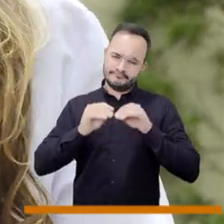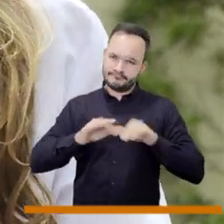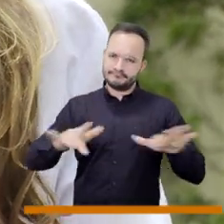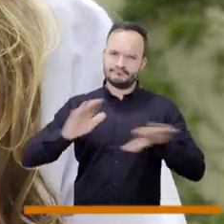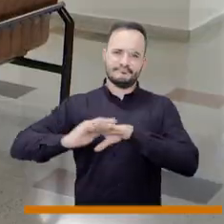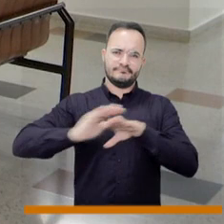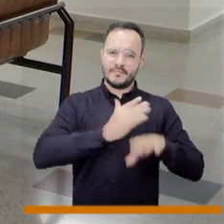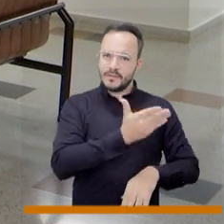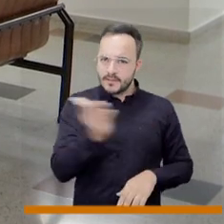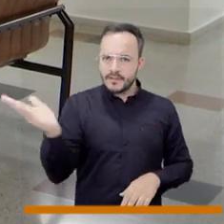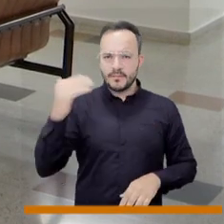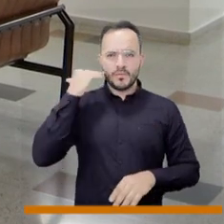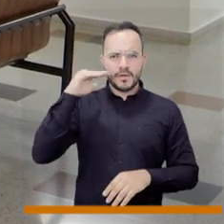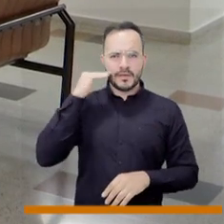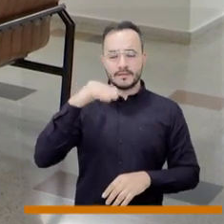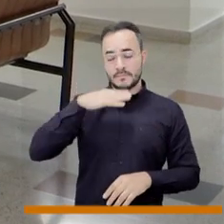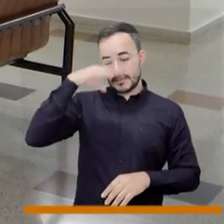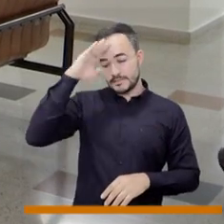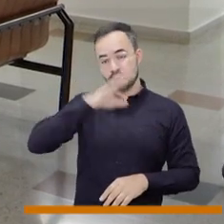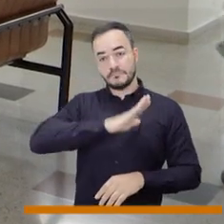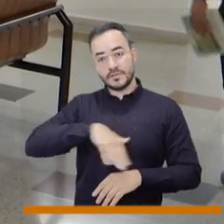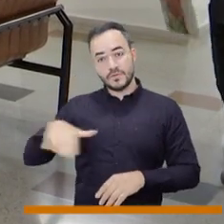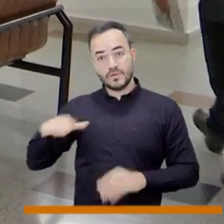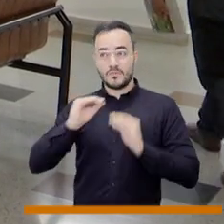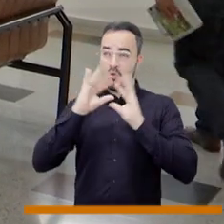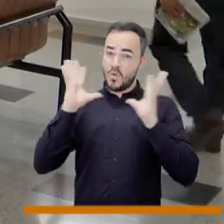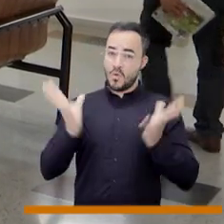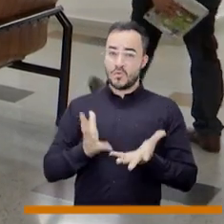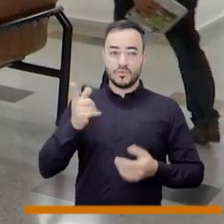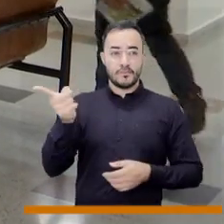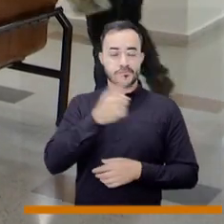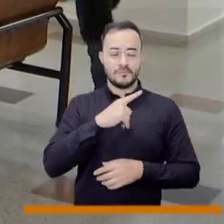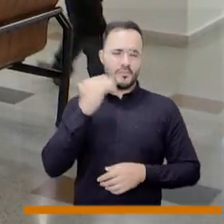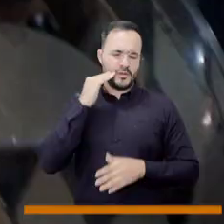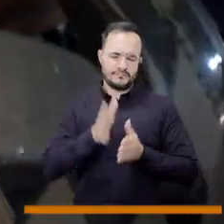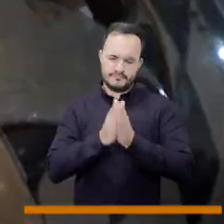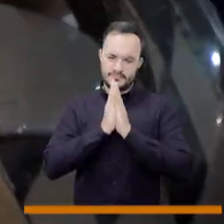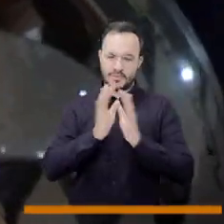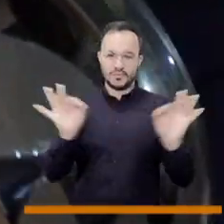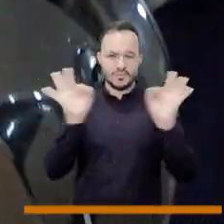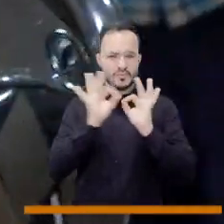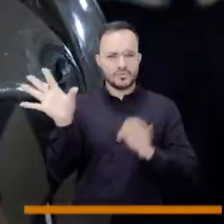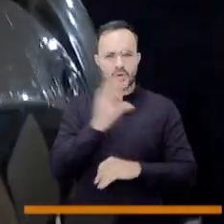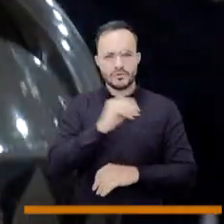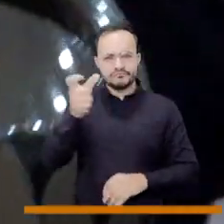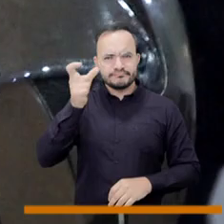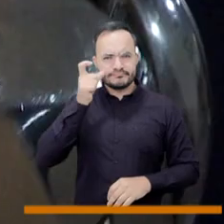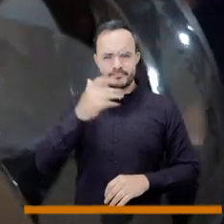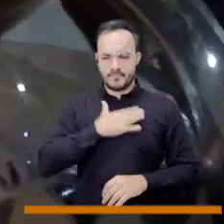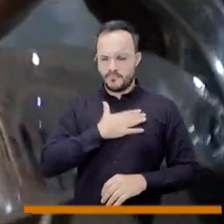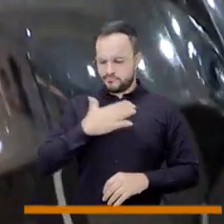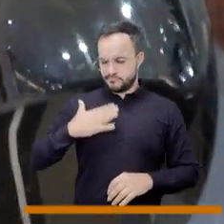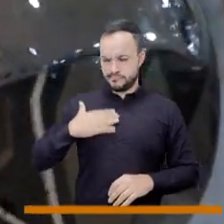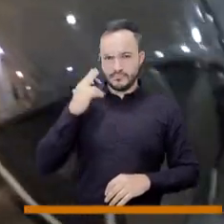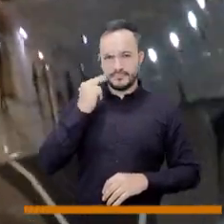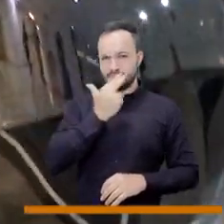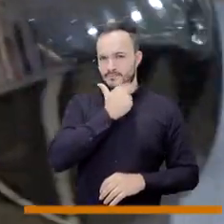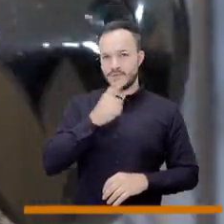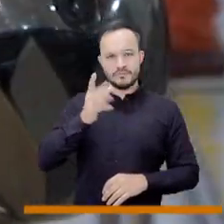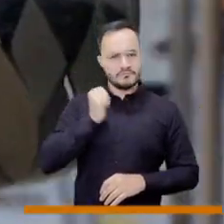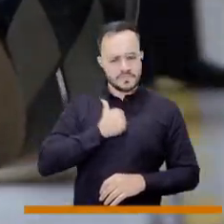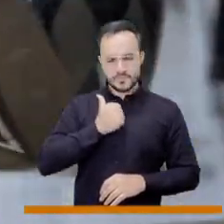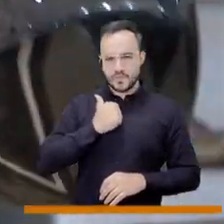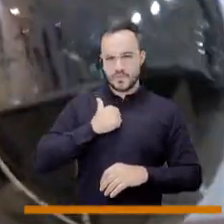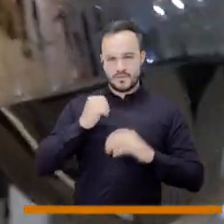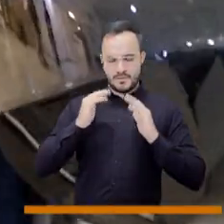mujeres de Medellín, de Antioquia y de todo el mundo a que estén pendientes de sus senos, a que se realicen de forma periódica,